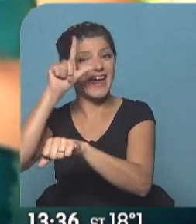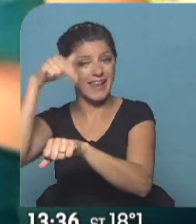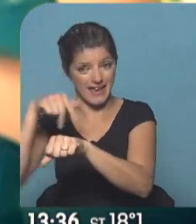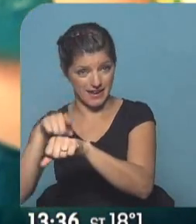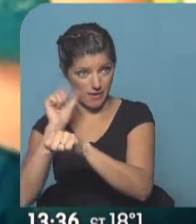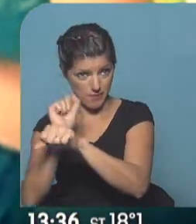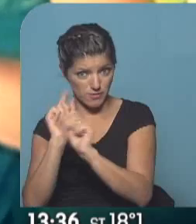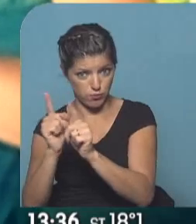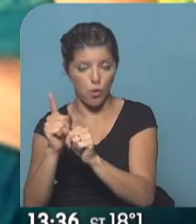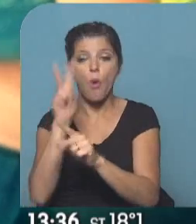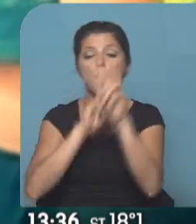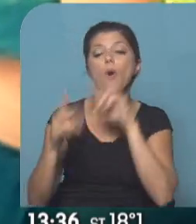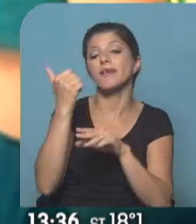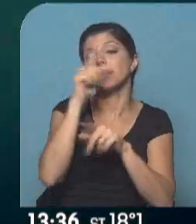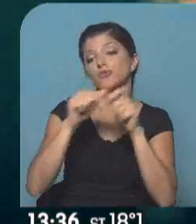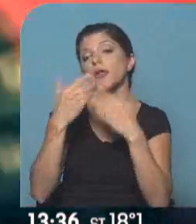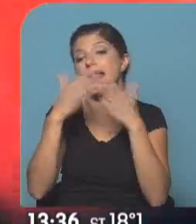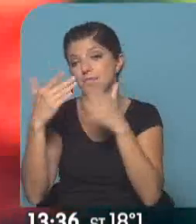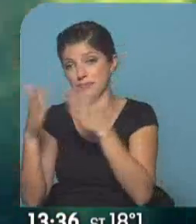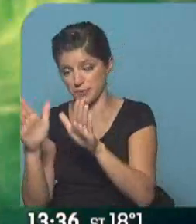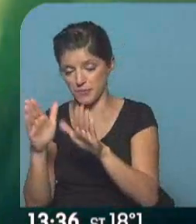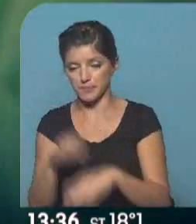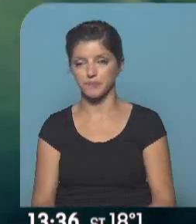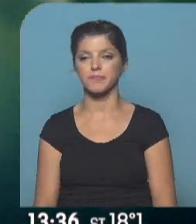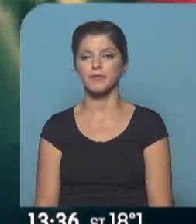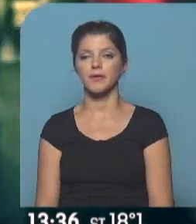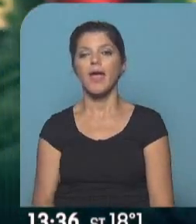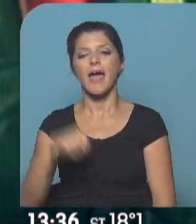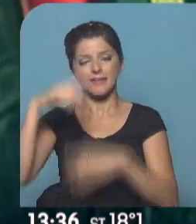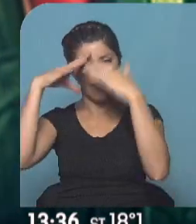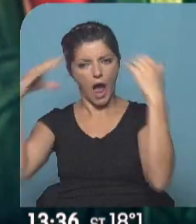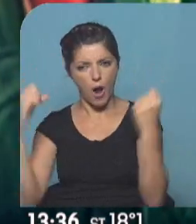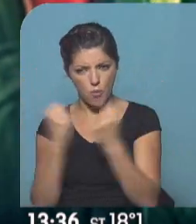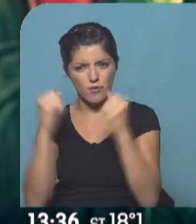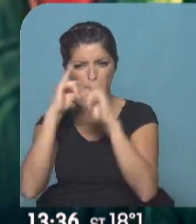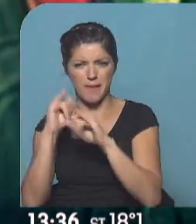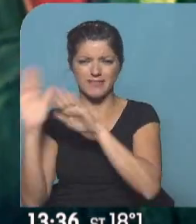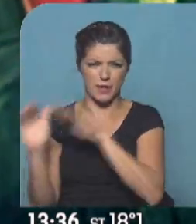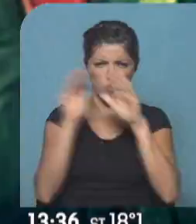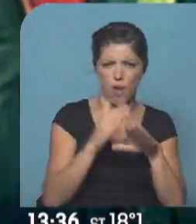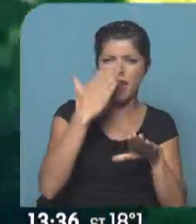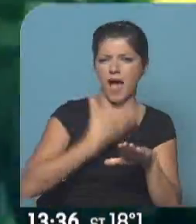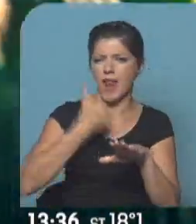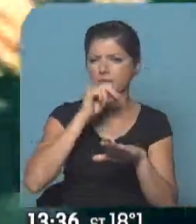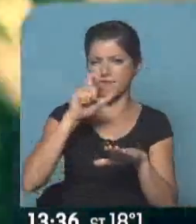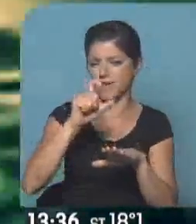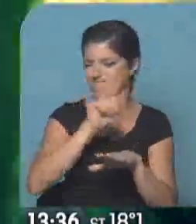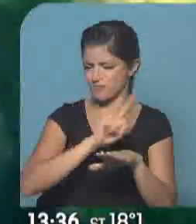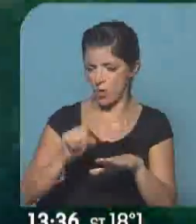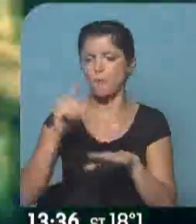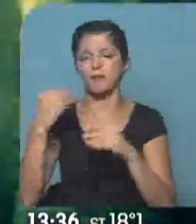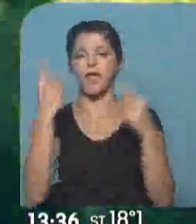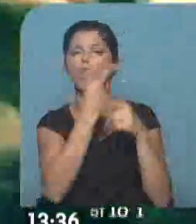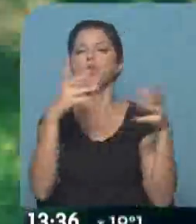aún mantiene secuestradas. El acuerdo de paz no seguirá el modelo del que se selló con las FARC, dadas las notorias